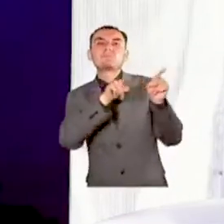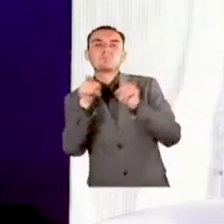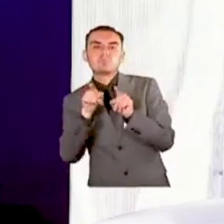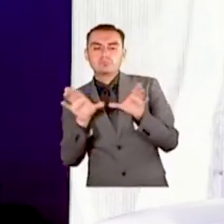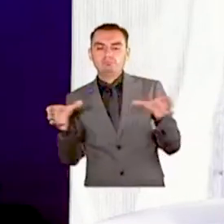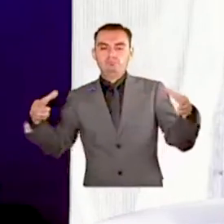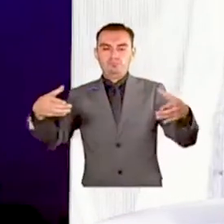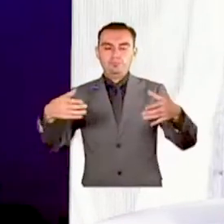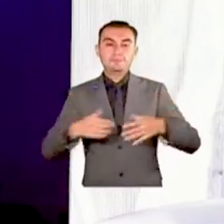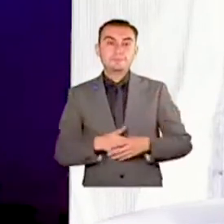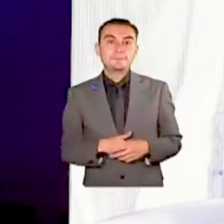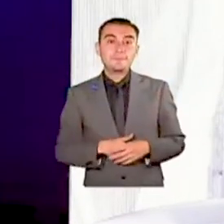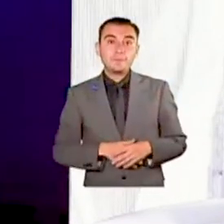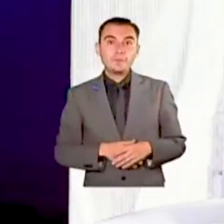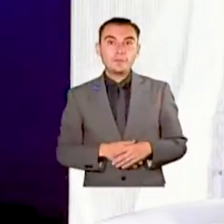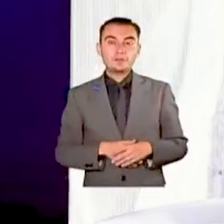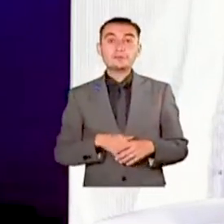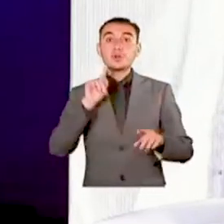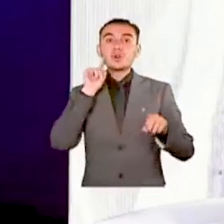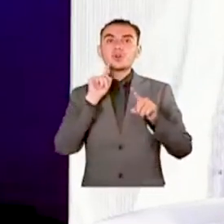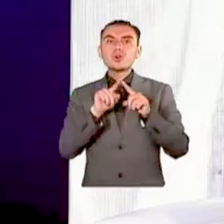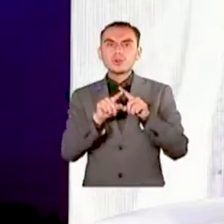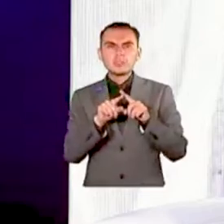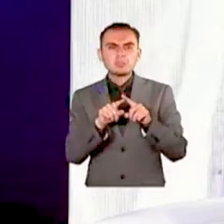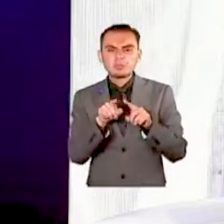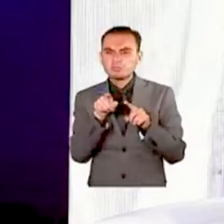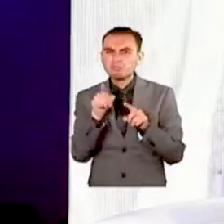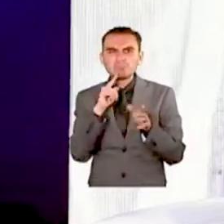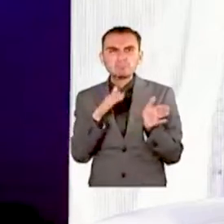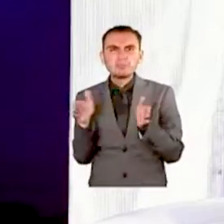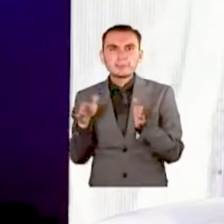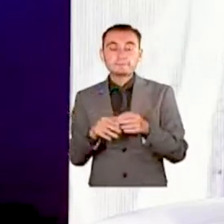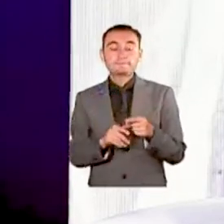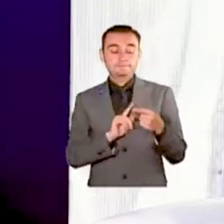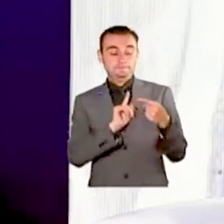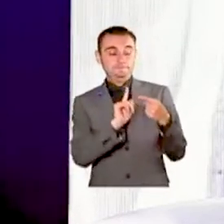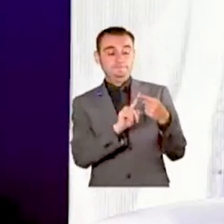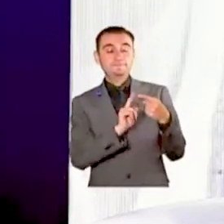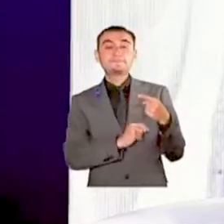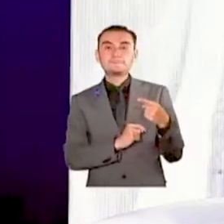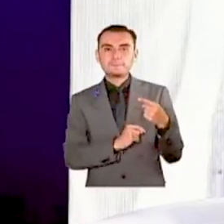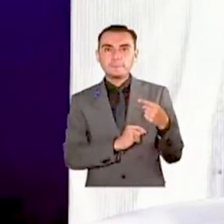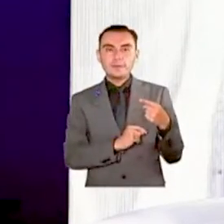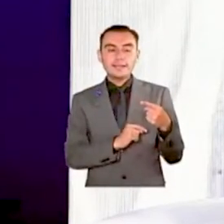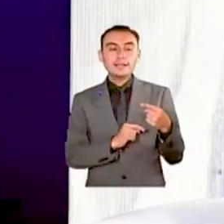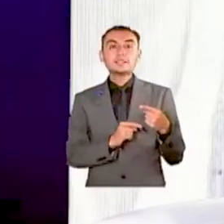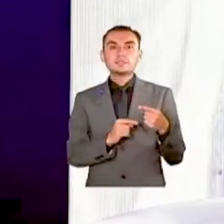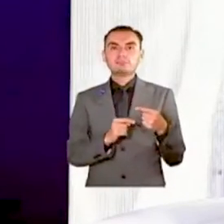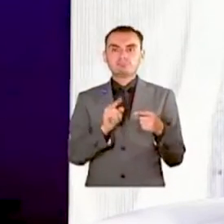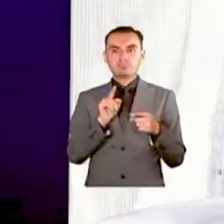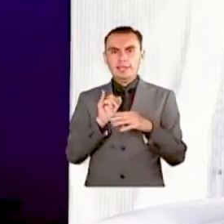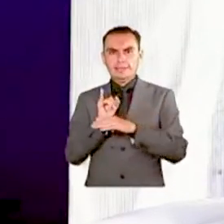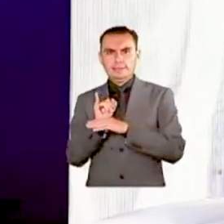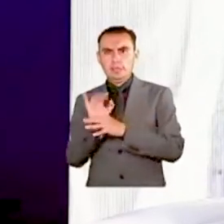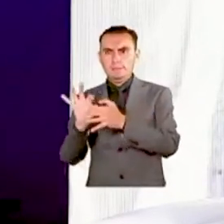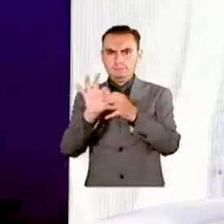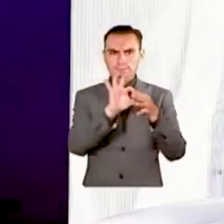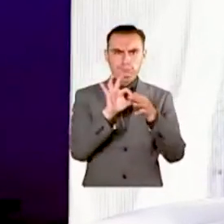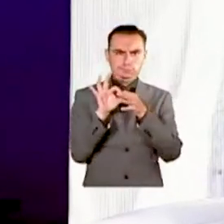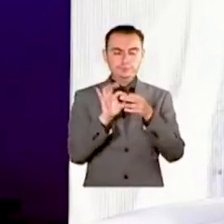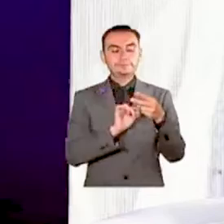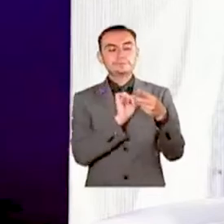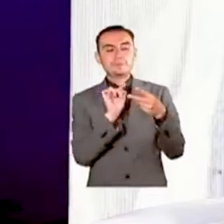la sociedad civil. Objetivos del plan decenal. Primero, la coordinación interinstitucional. Segundo,